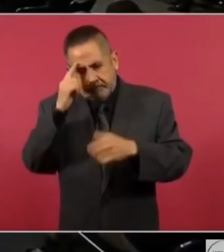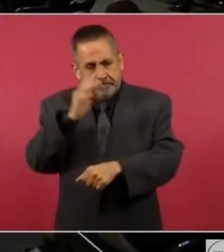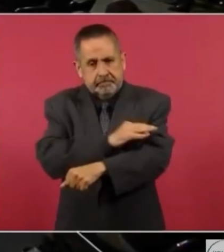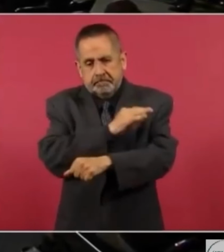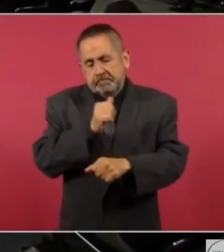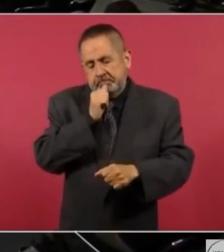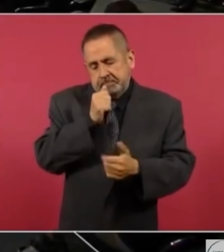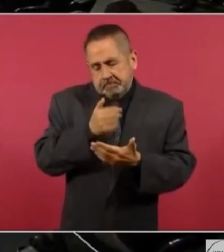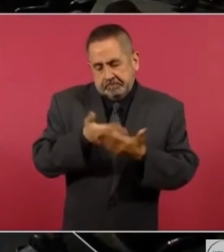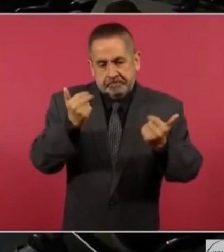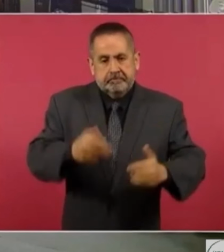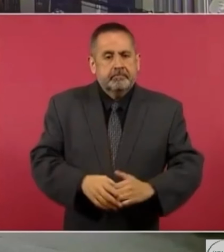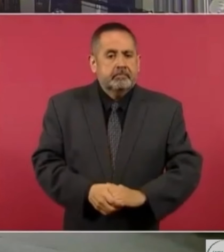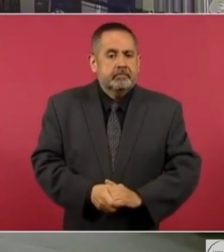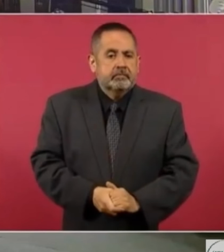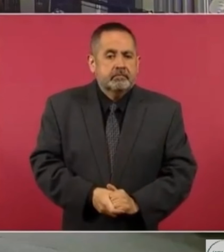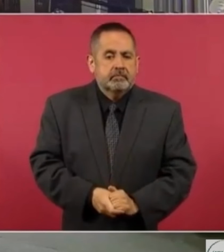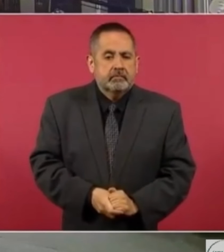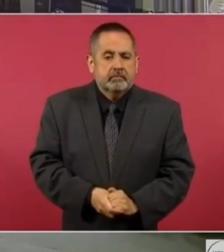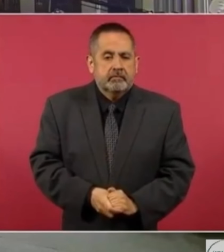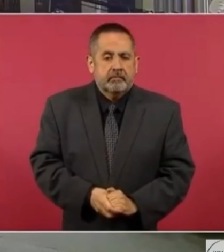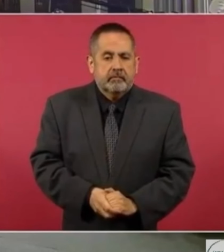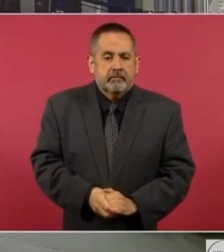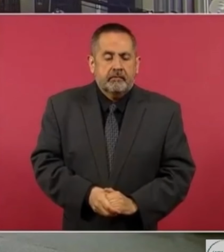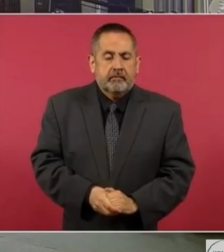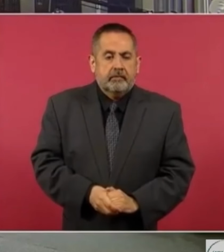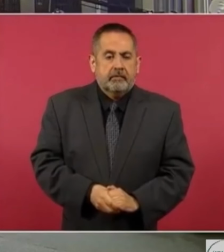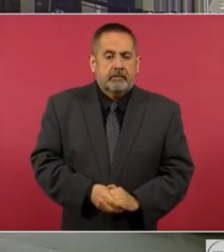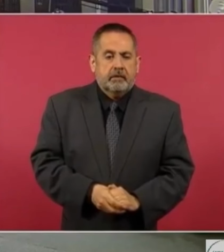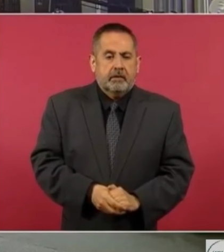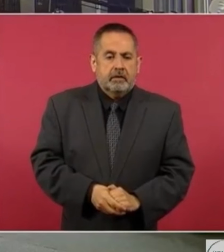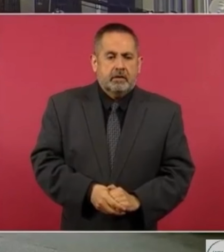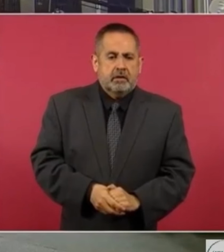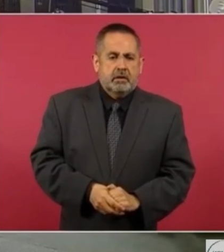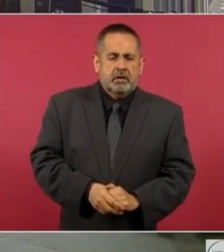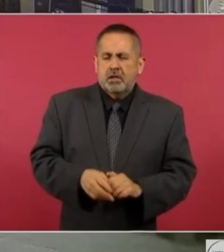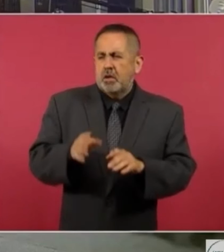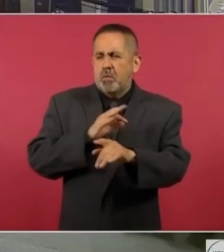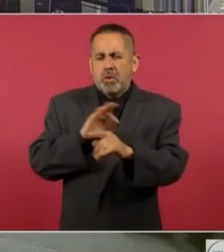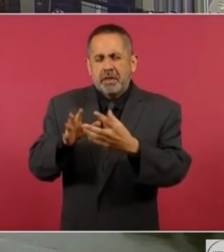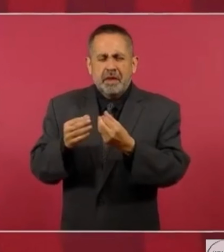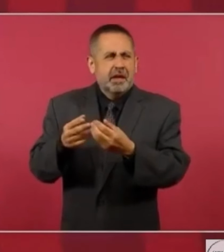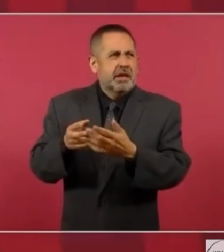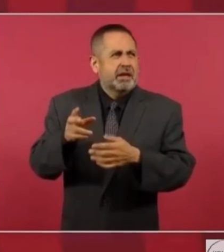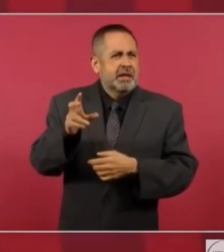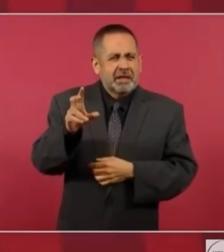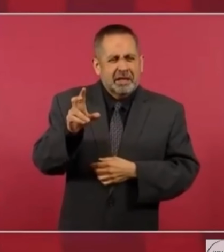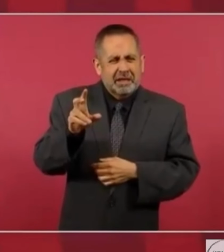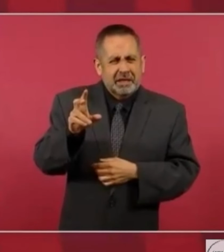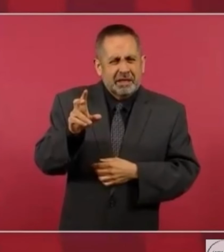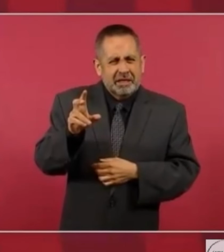establecido. ¿Recuerda el monto que se destinó para este propósito? Son cerca de